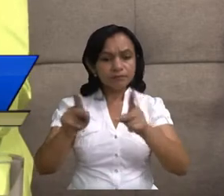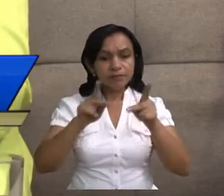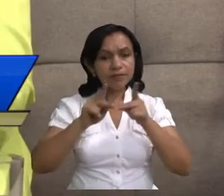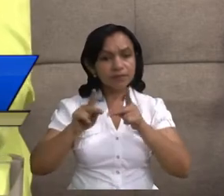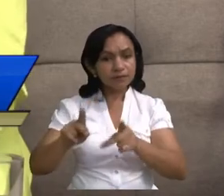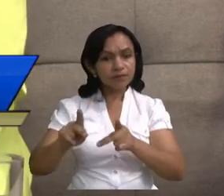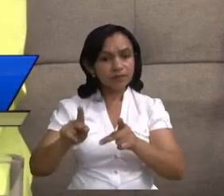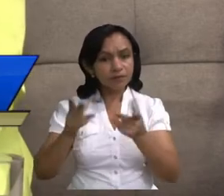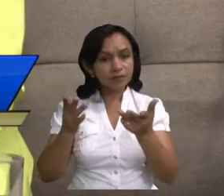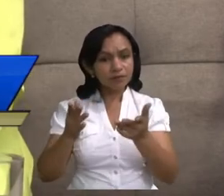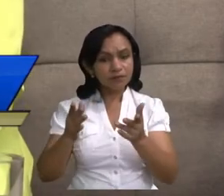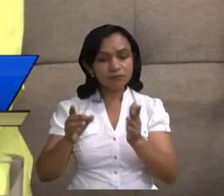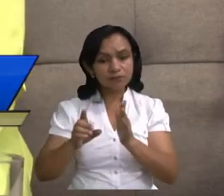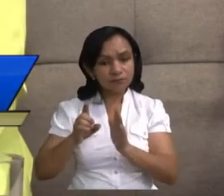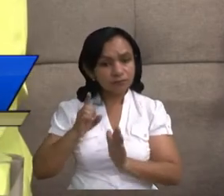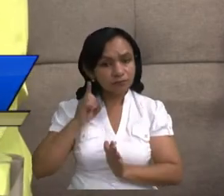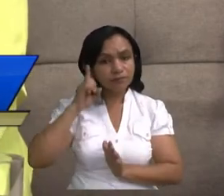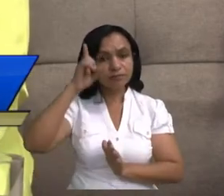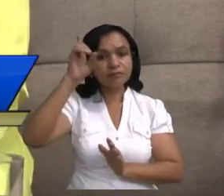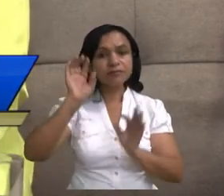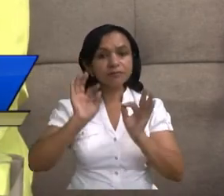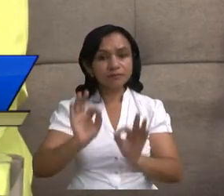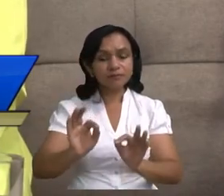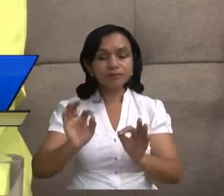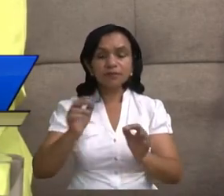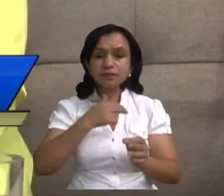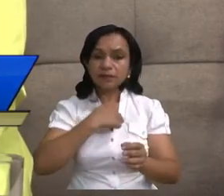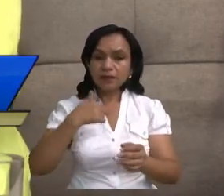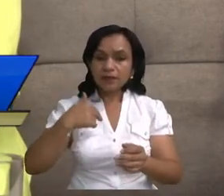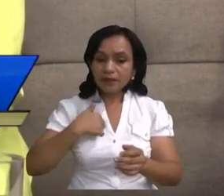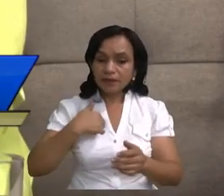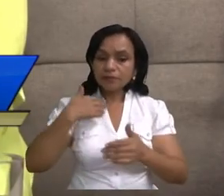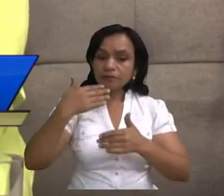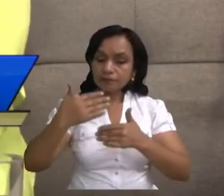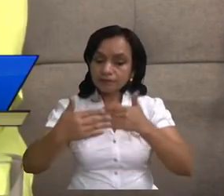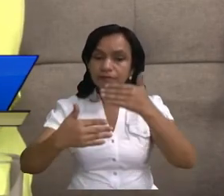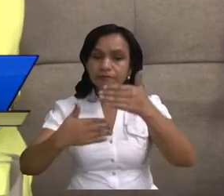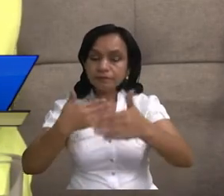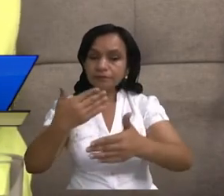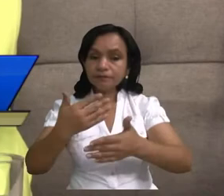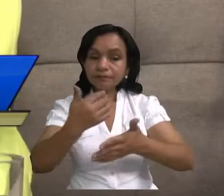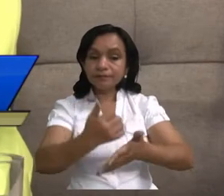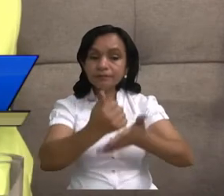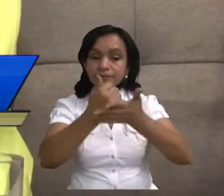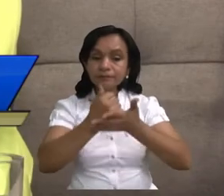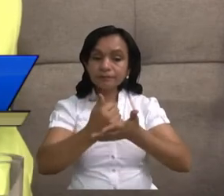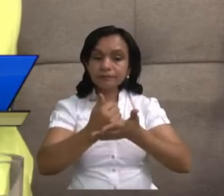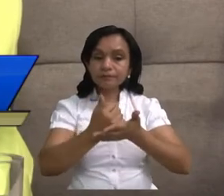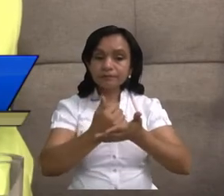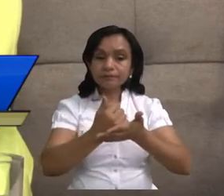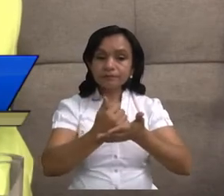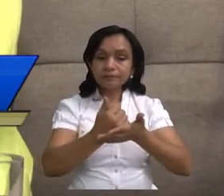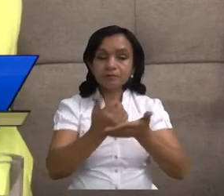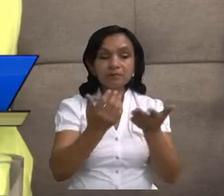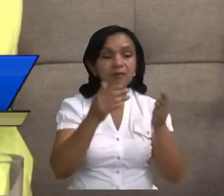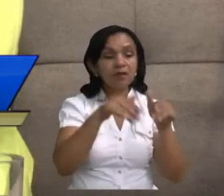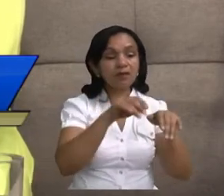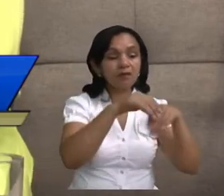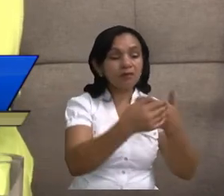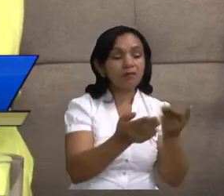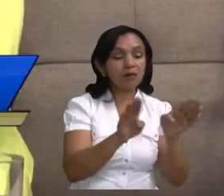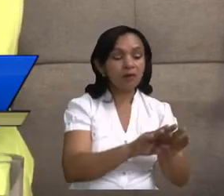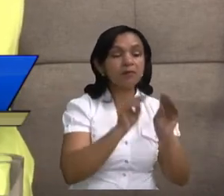tener unos procesos que nos obliguen a nosotros a salir de esas cuatro paredes, porque,